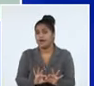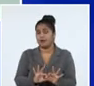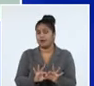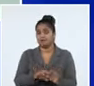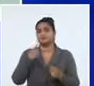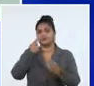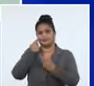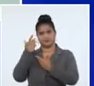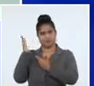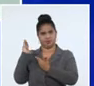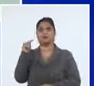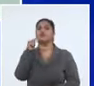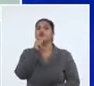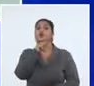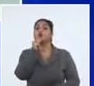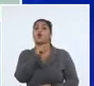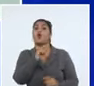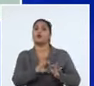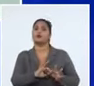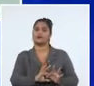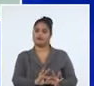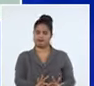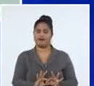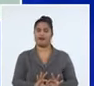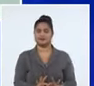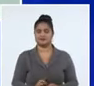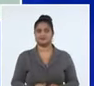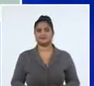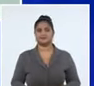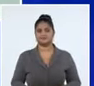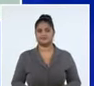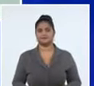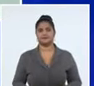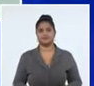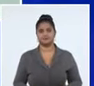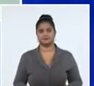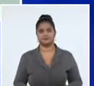de la tasa menor en este periodo que